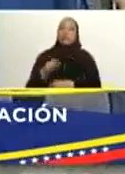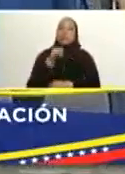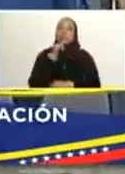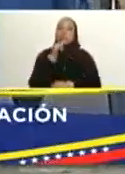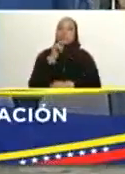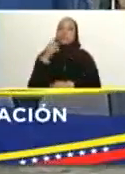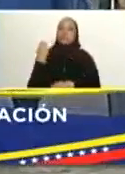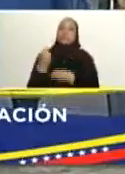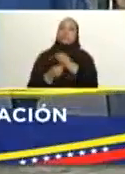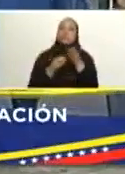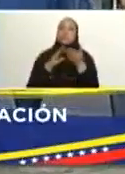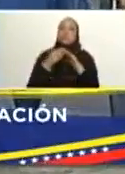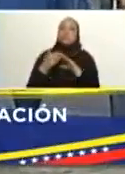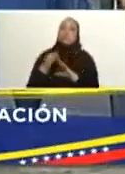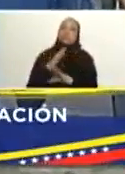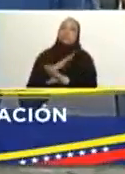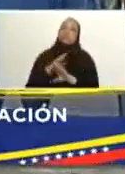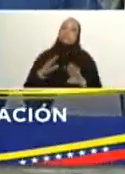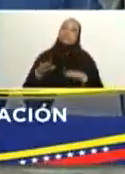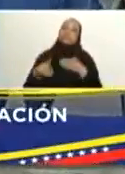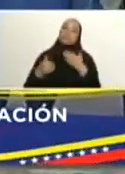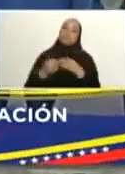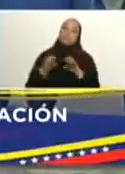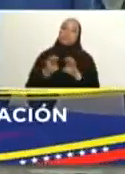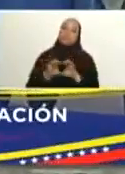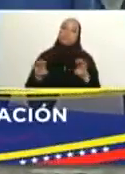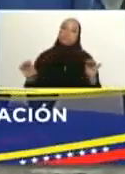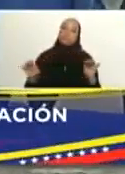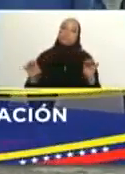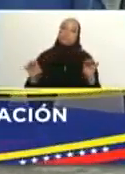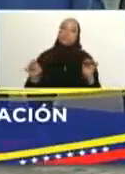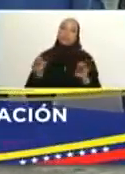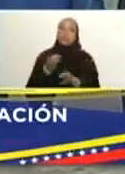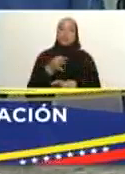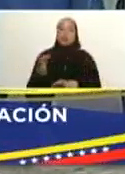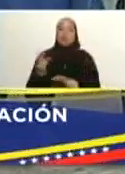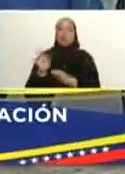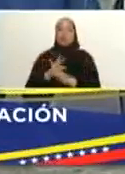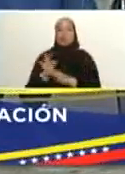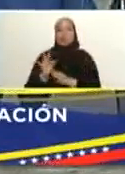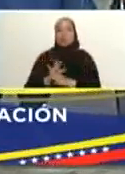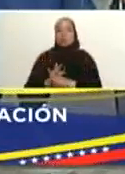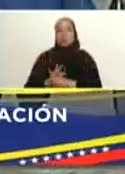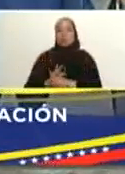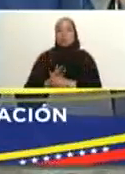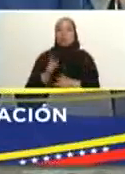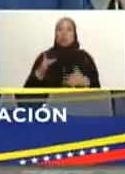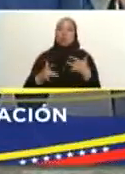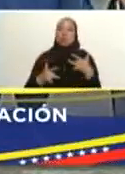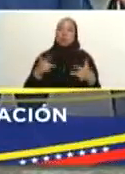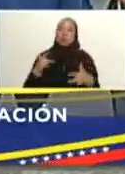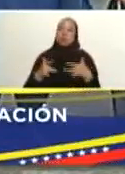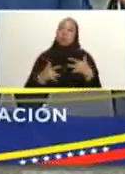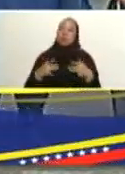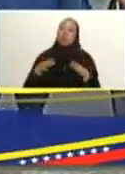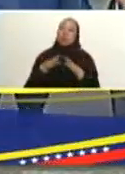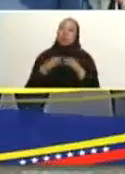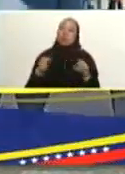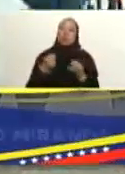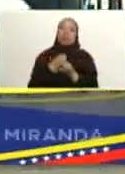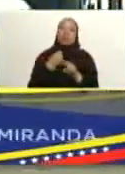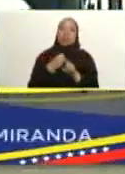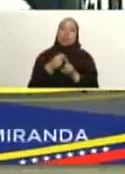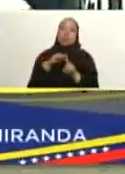las Brigadas Comunitarias Militares de Educación, en perfecta fusión cívico-militar,